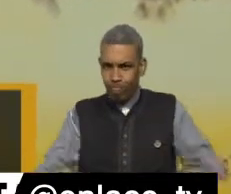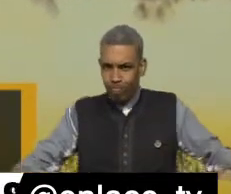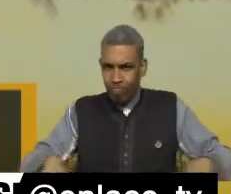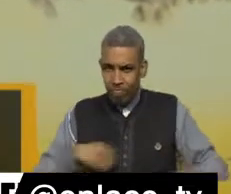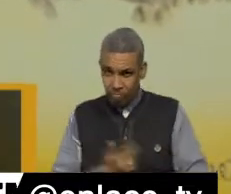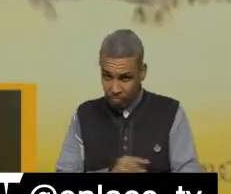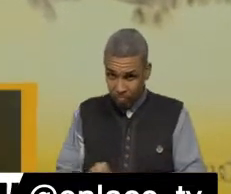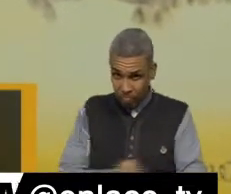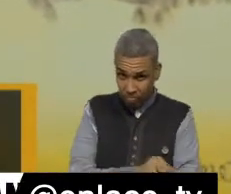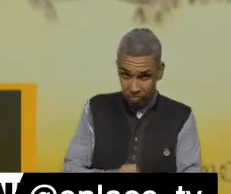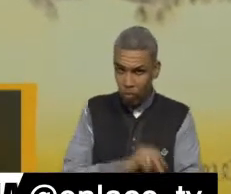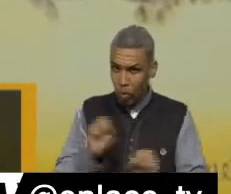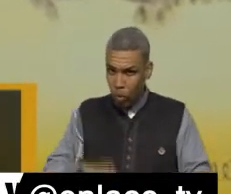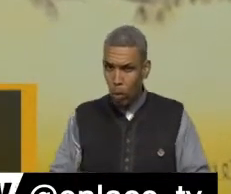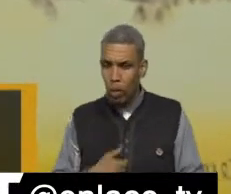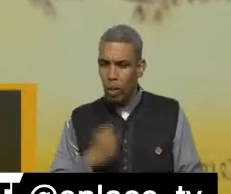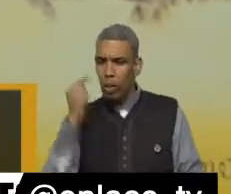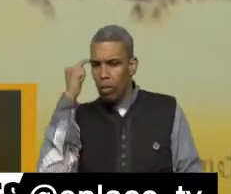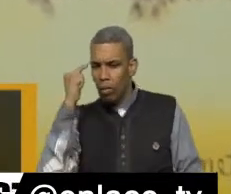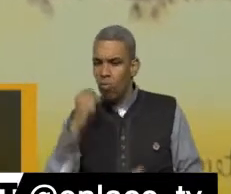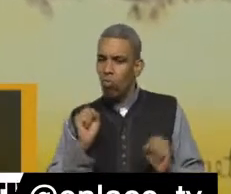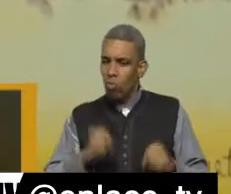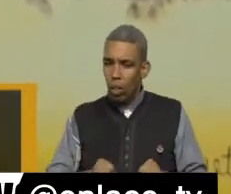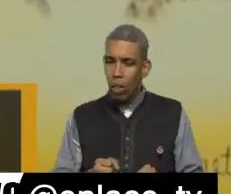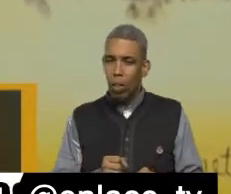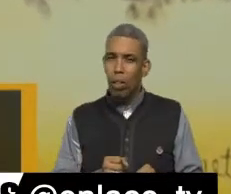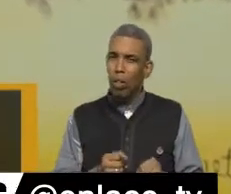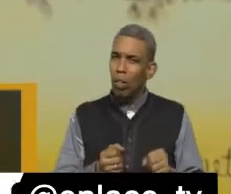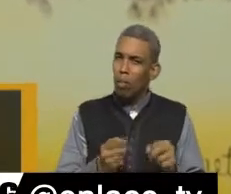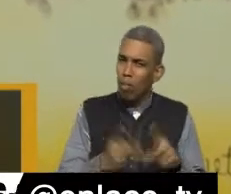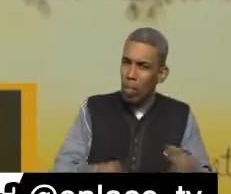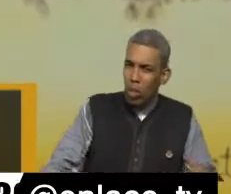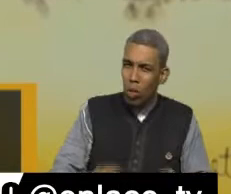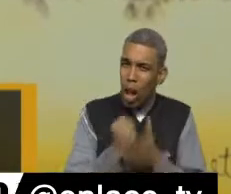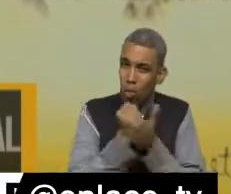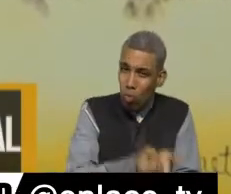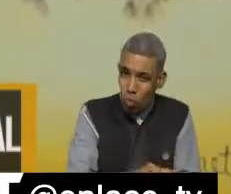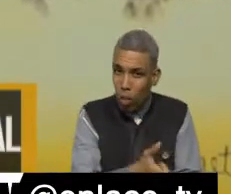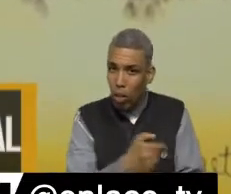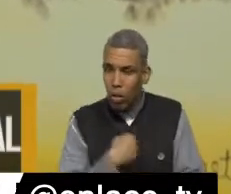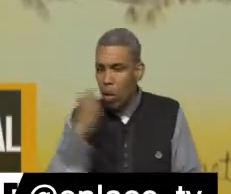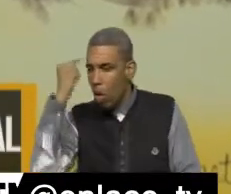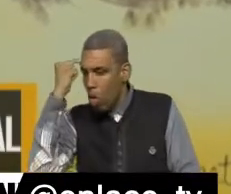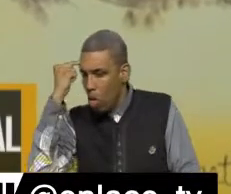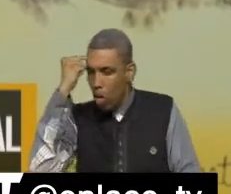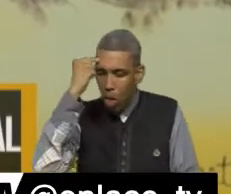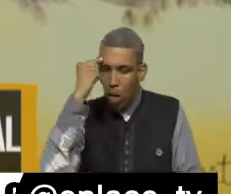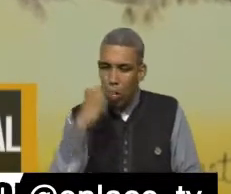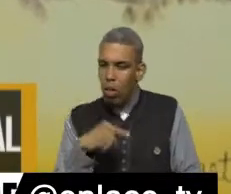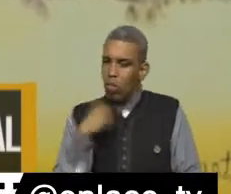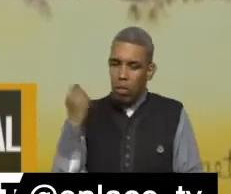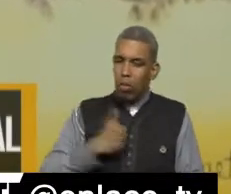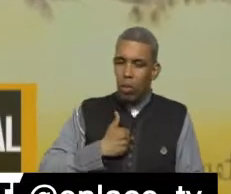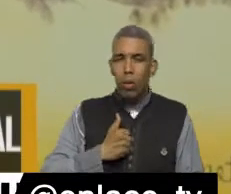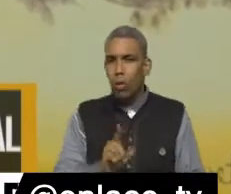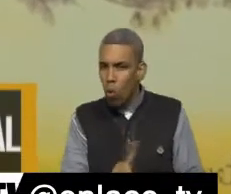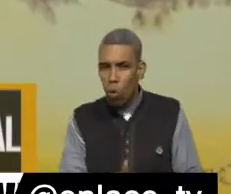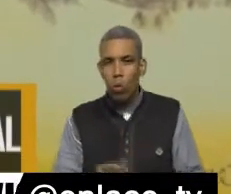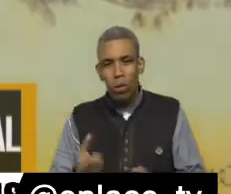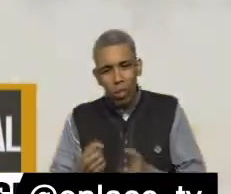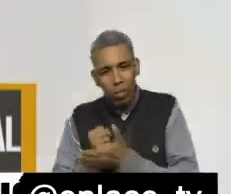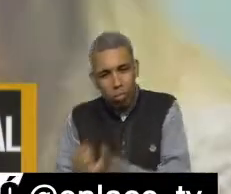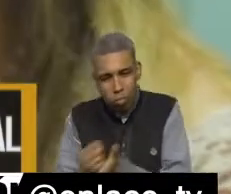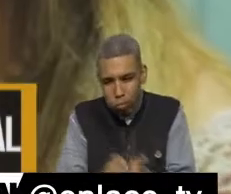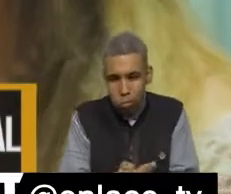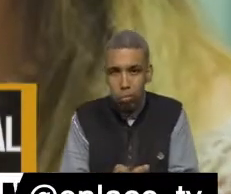liderazgo en la promoción y la prevención de la conducta suicida, quiso estar apoyando un ejercicio que está haciendo la Gobernación de Santander a través de la referente